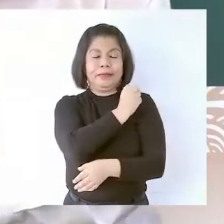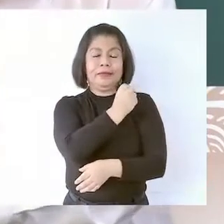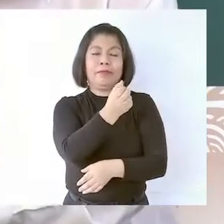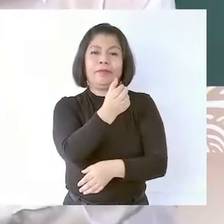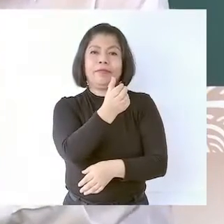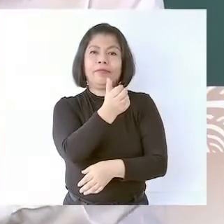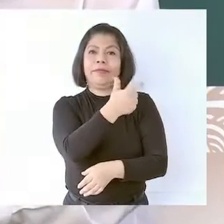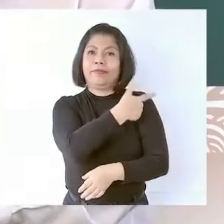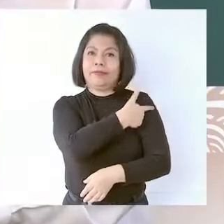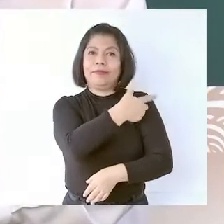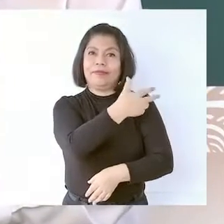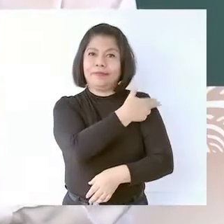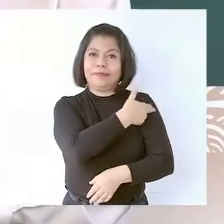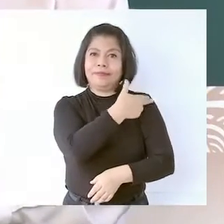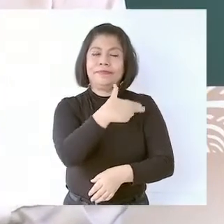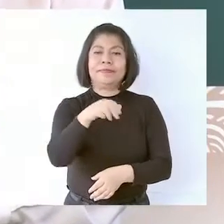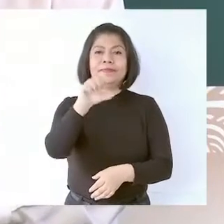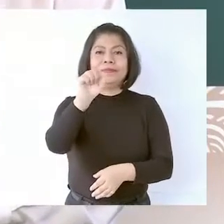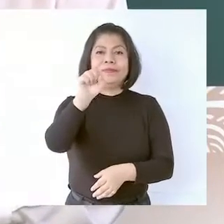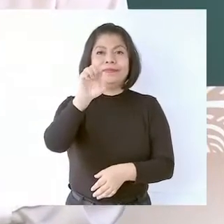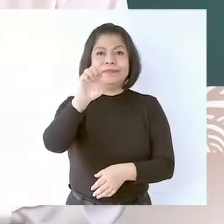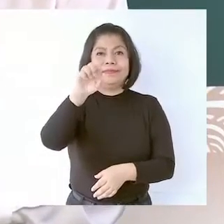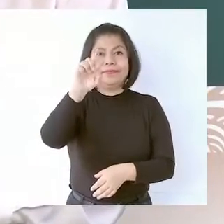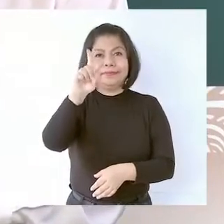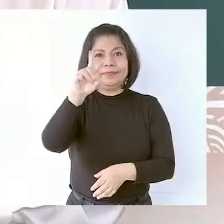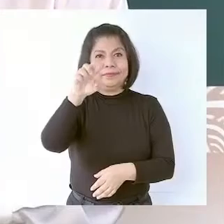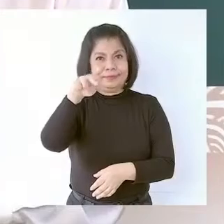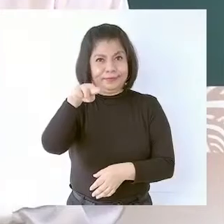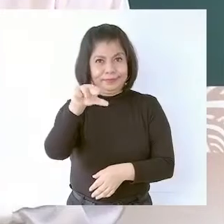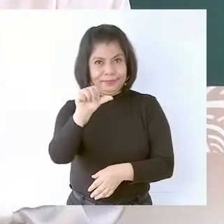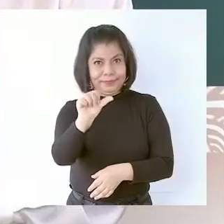al general Luis Crescencio